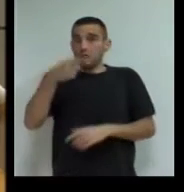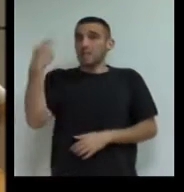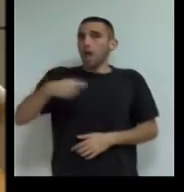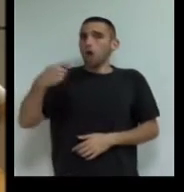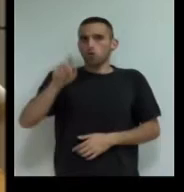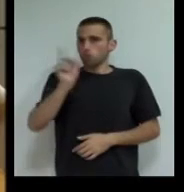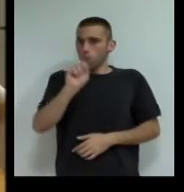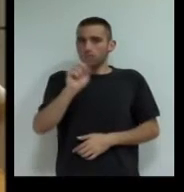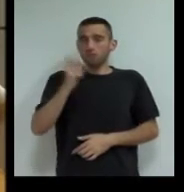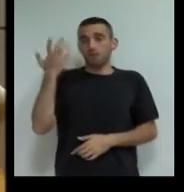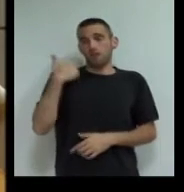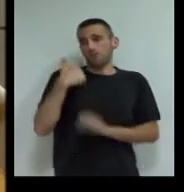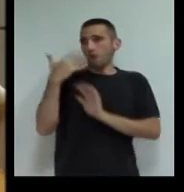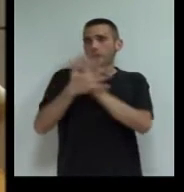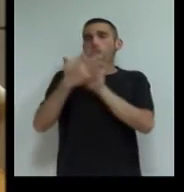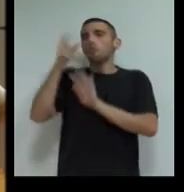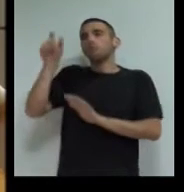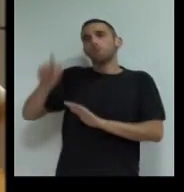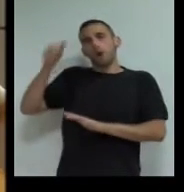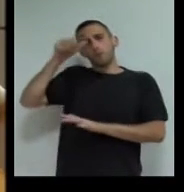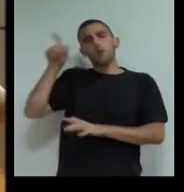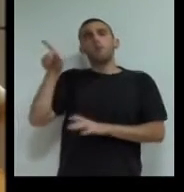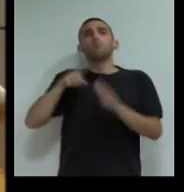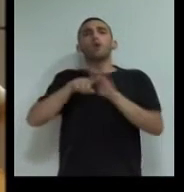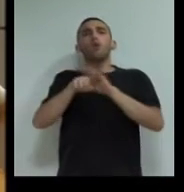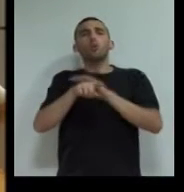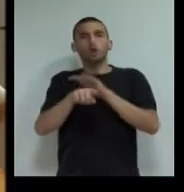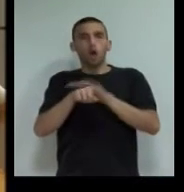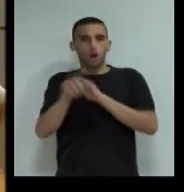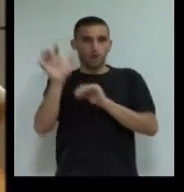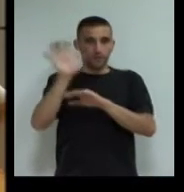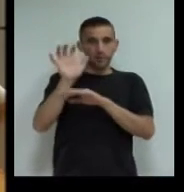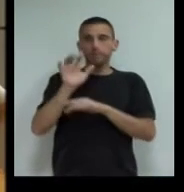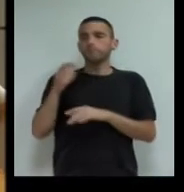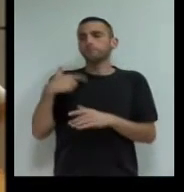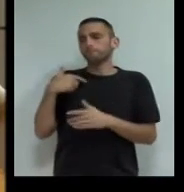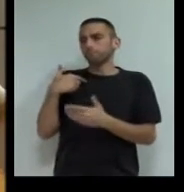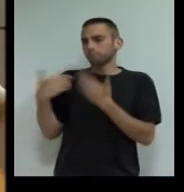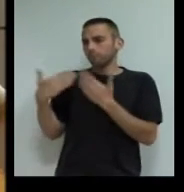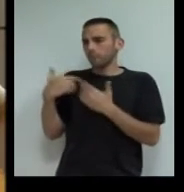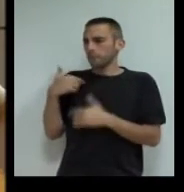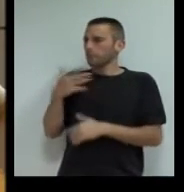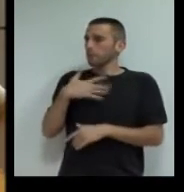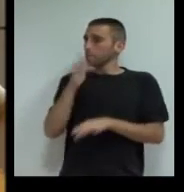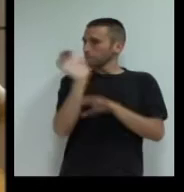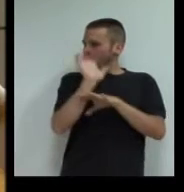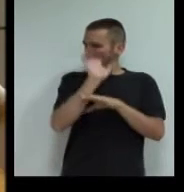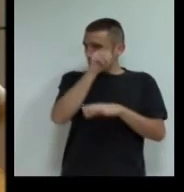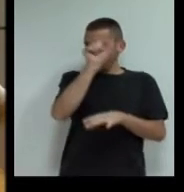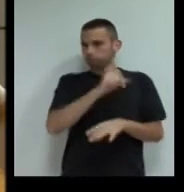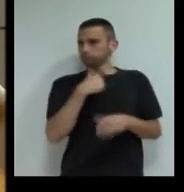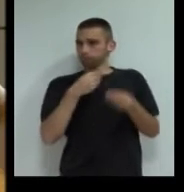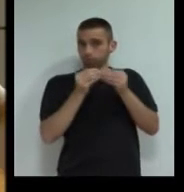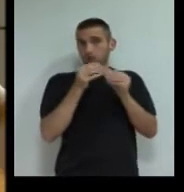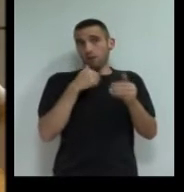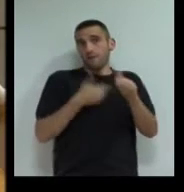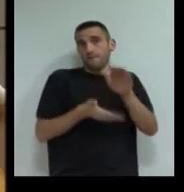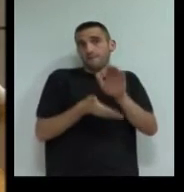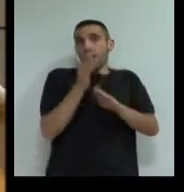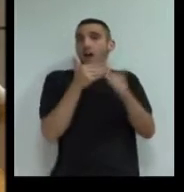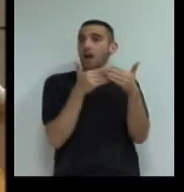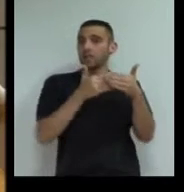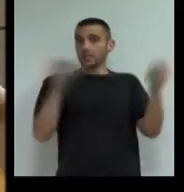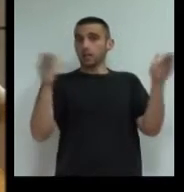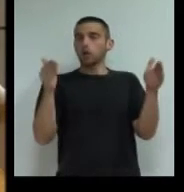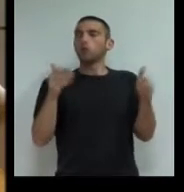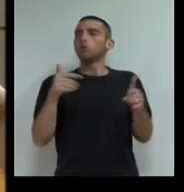productor el otro día y me decía, oye, ¿cómo es posible que yo, que quiero que esta película que la voy a estrenar, mira, esto comparado con el dinero